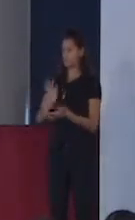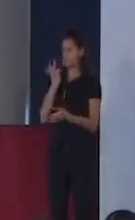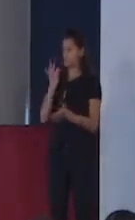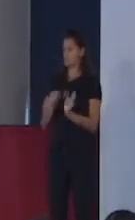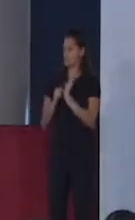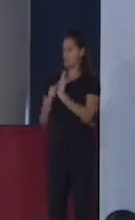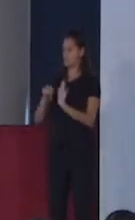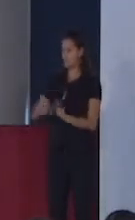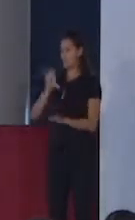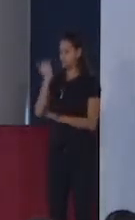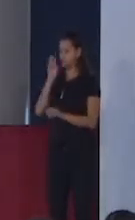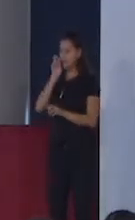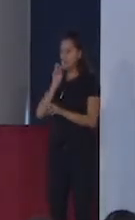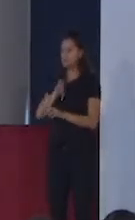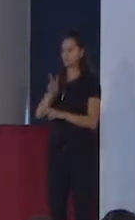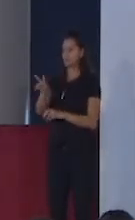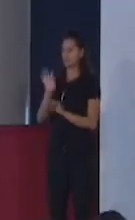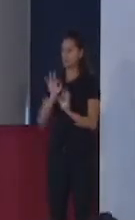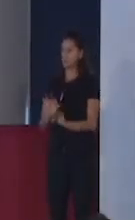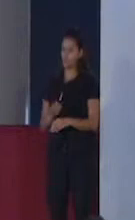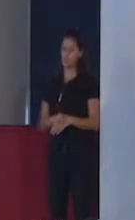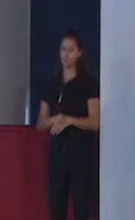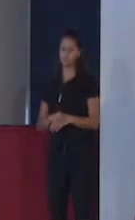país, una visión para nuestro país?